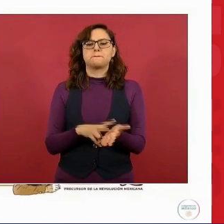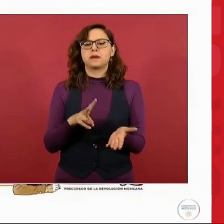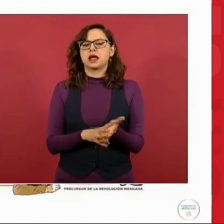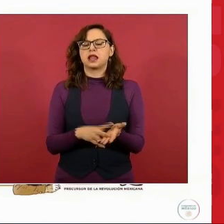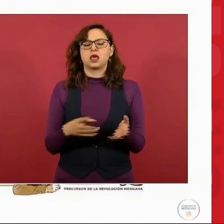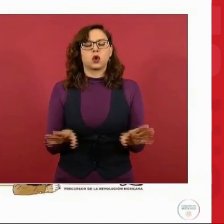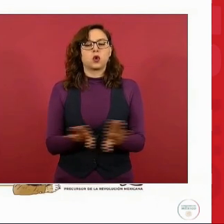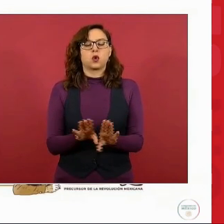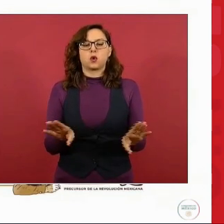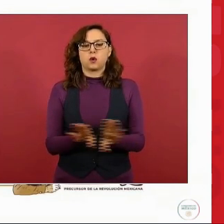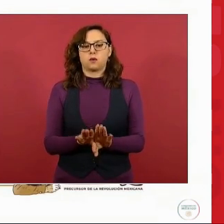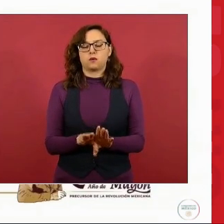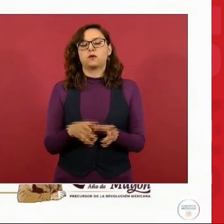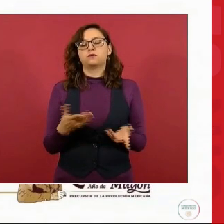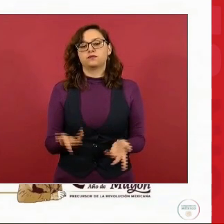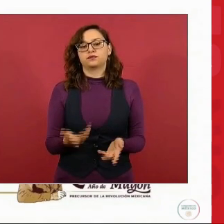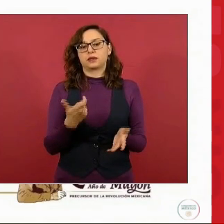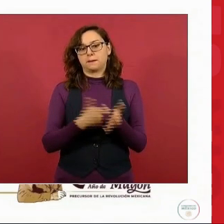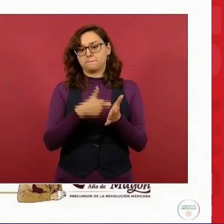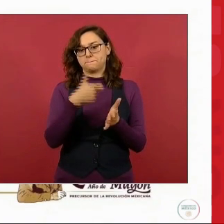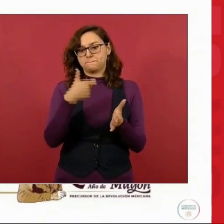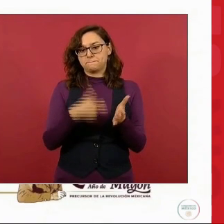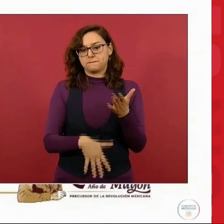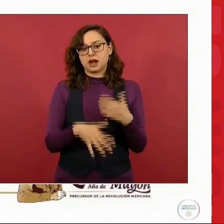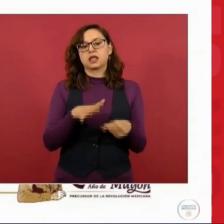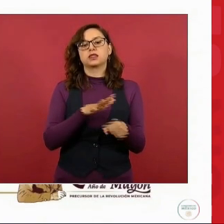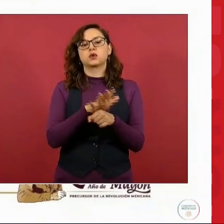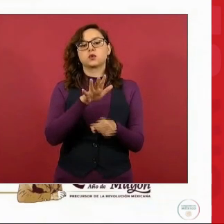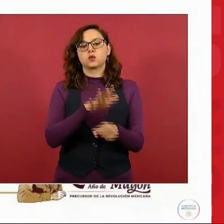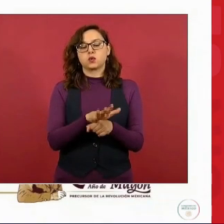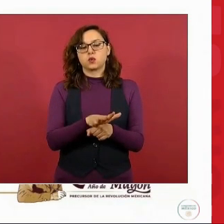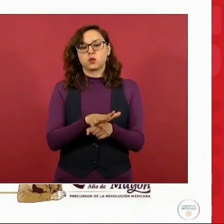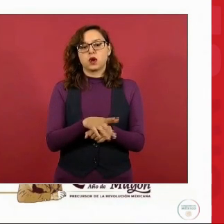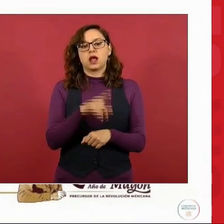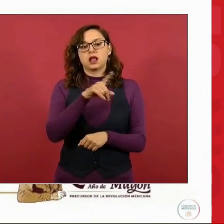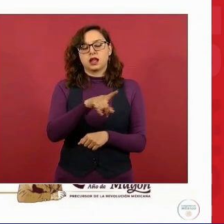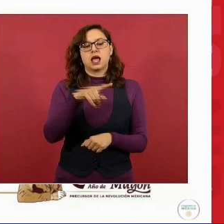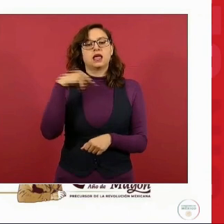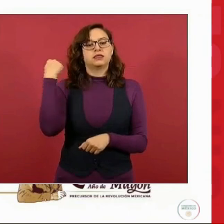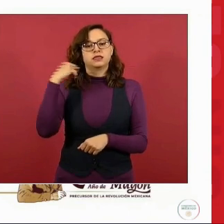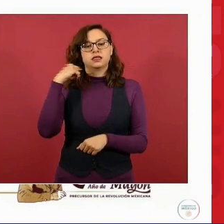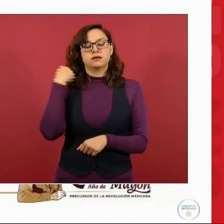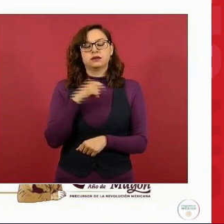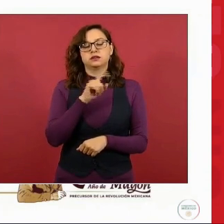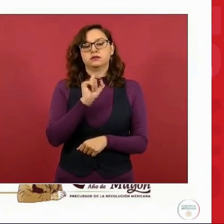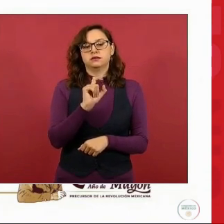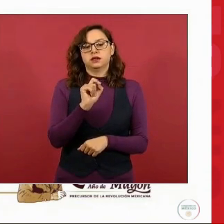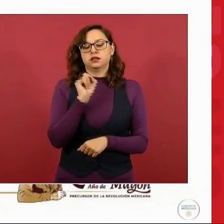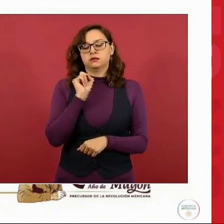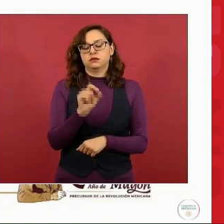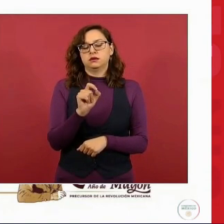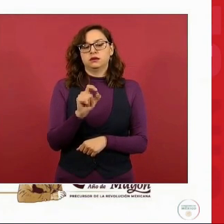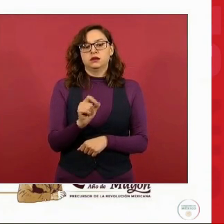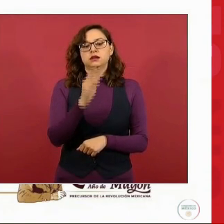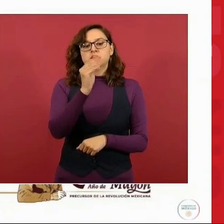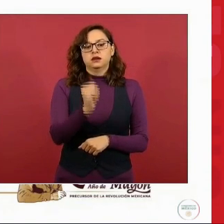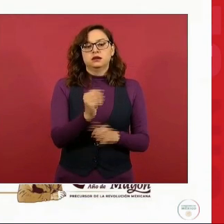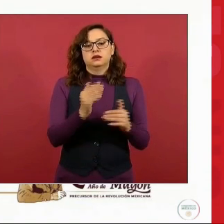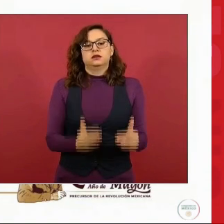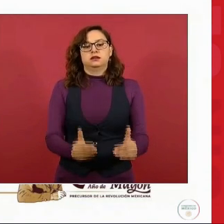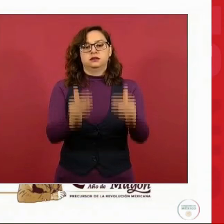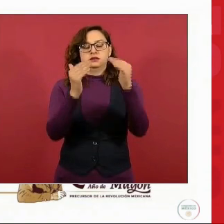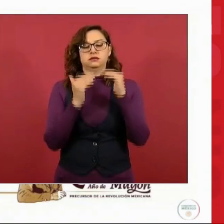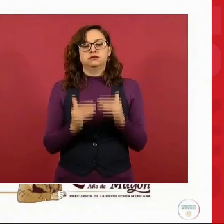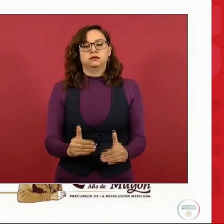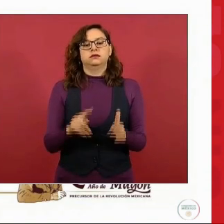20 pesos con 29 centavos la más barata en Servifácil, en Centro Tabasco, y 20 pesos con 33 centavos de franquicia